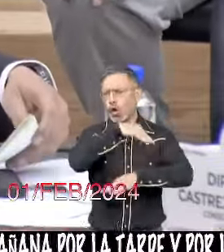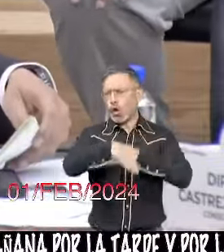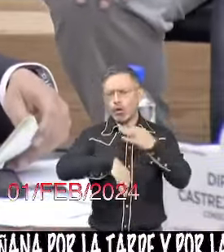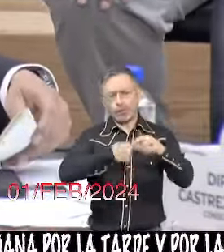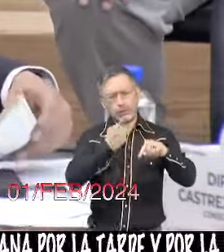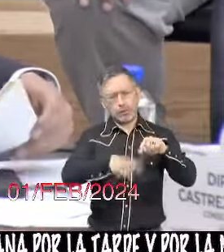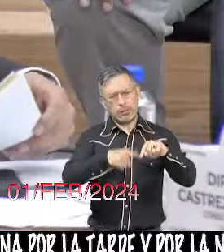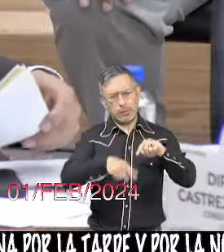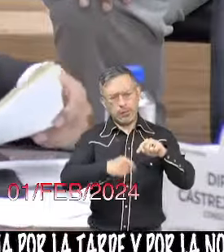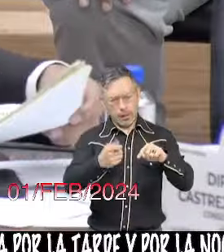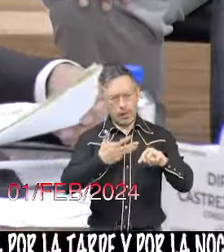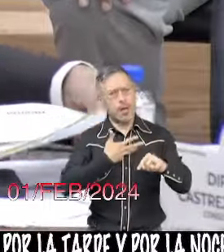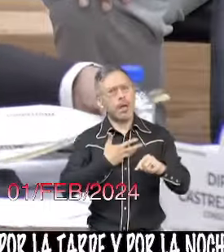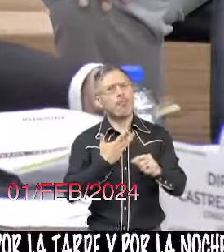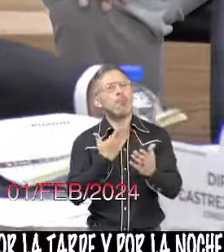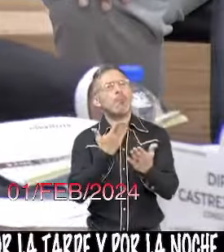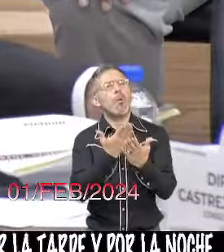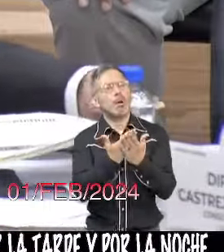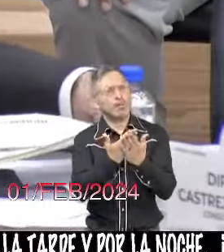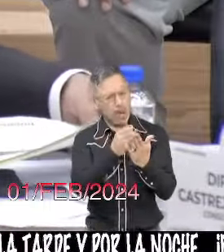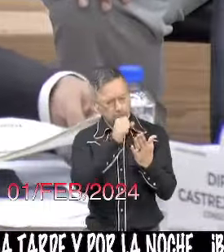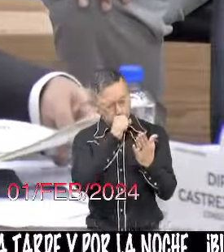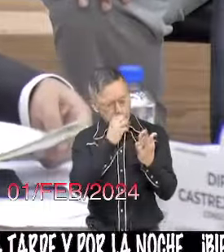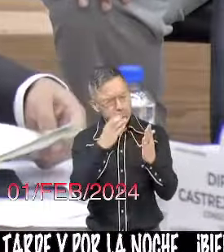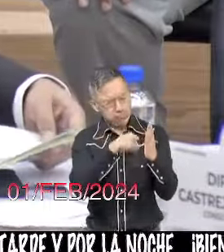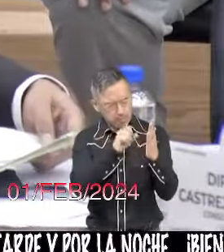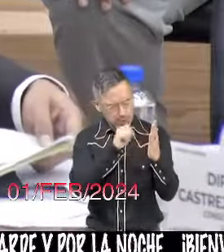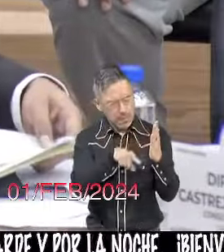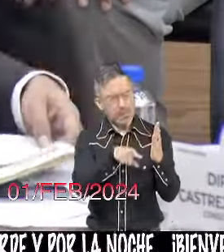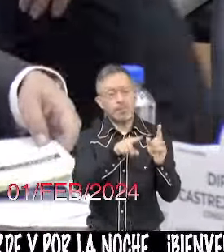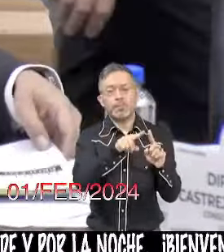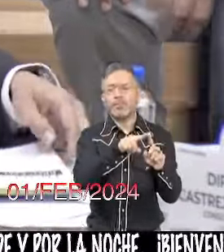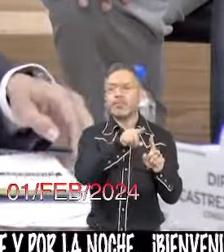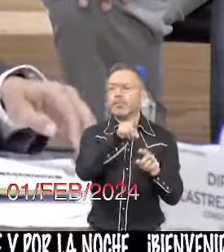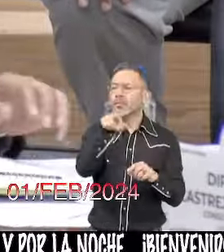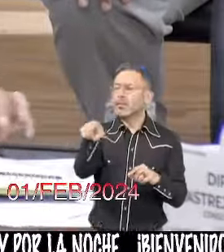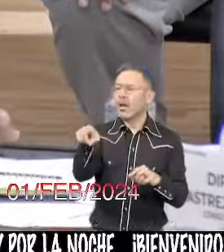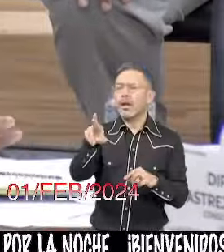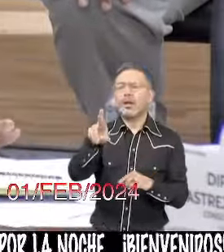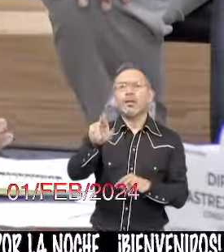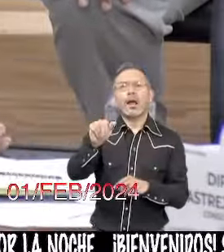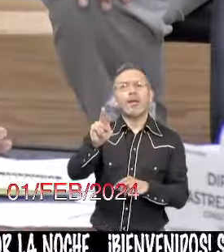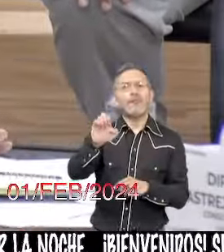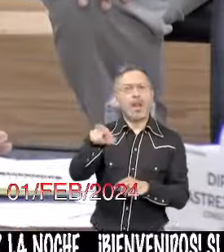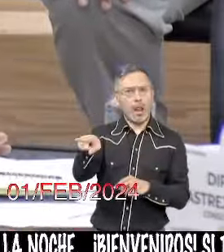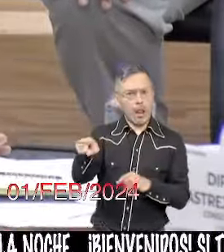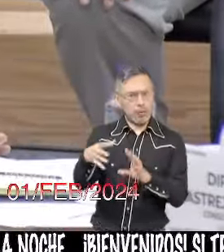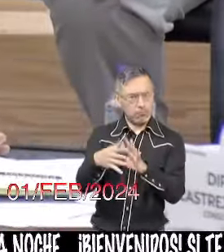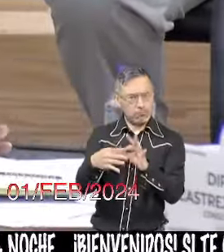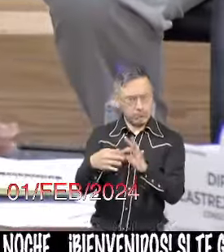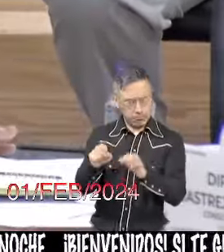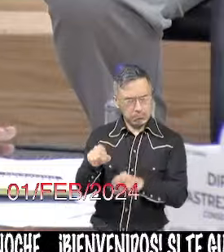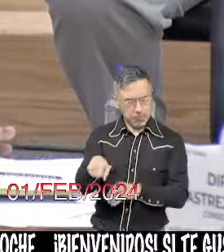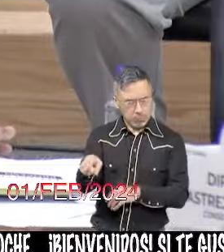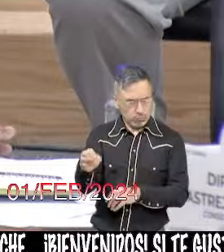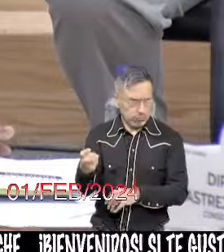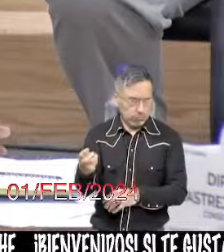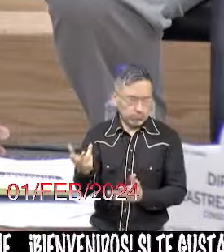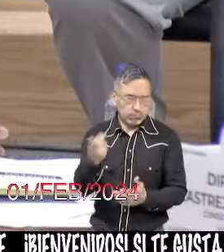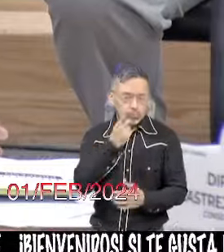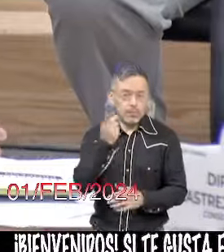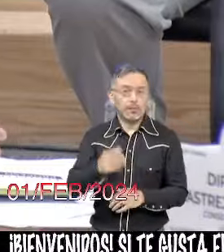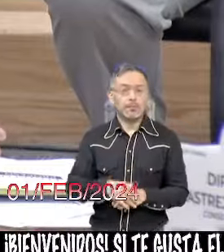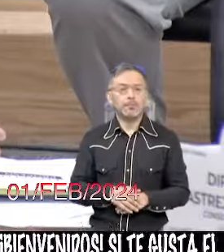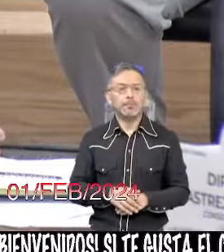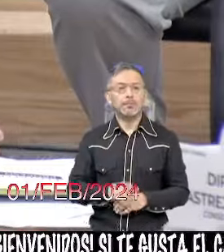ya lo consignó también la consejera Rabel, de que pues es